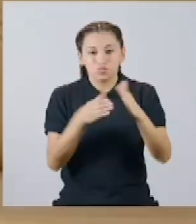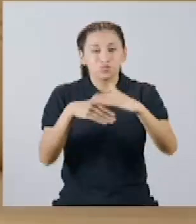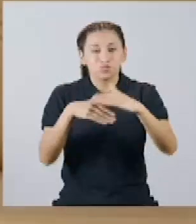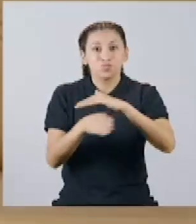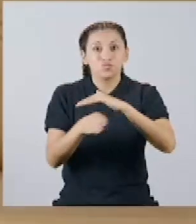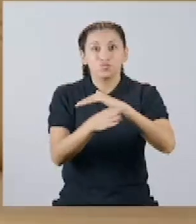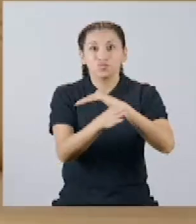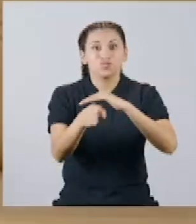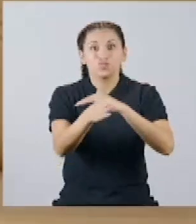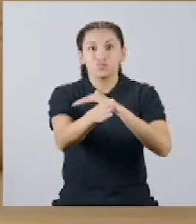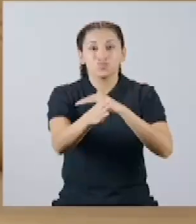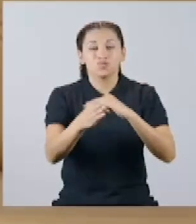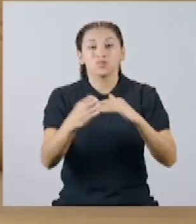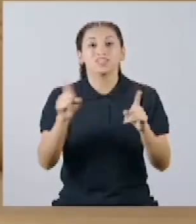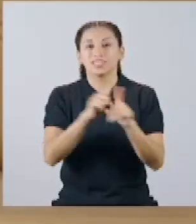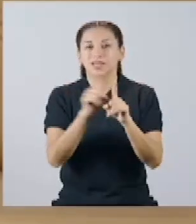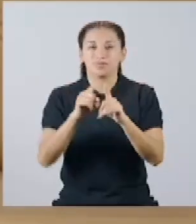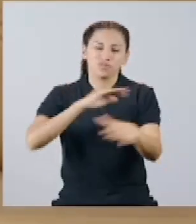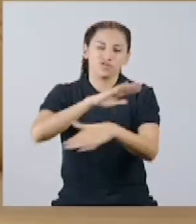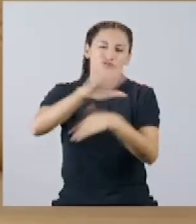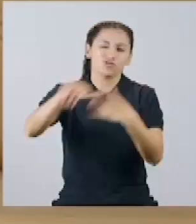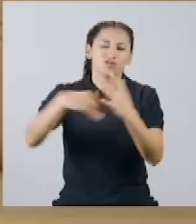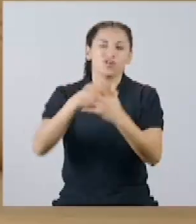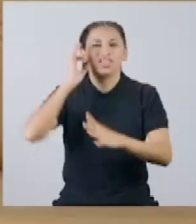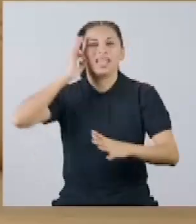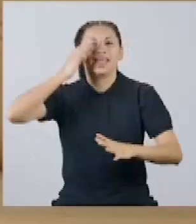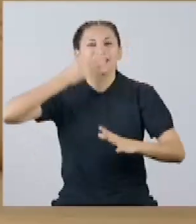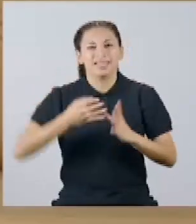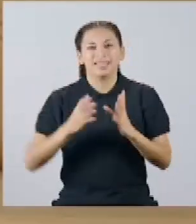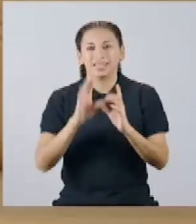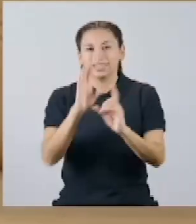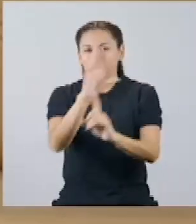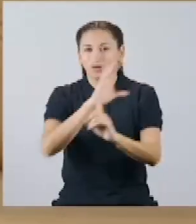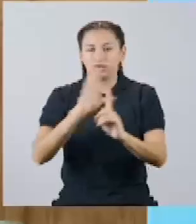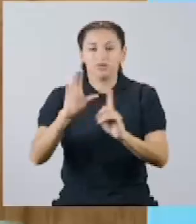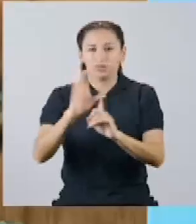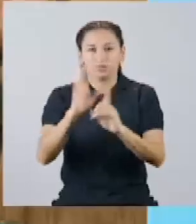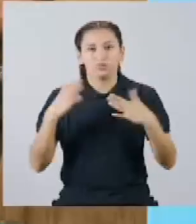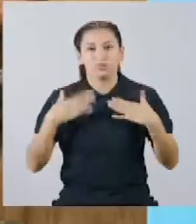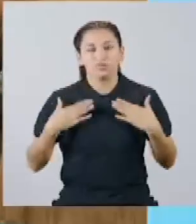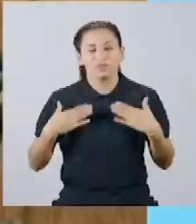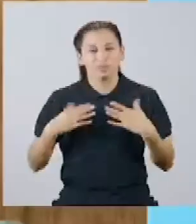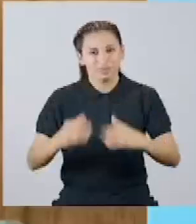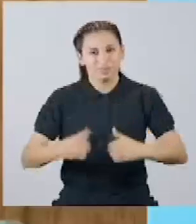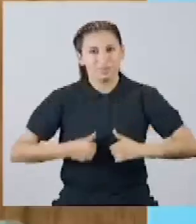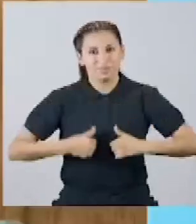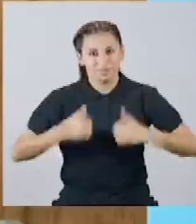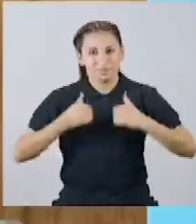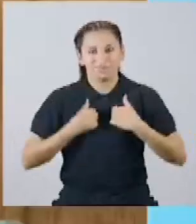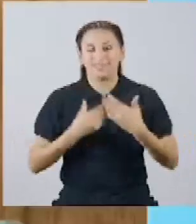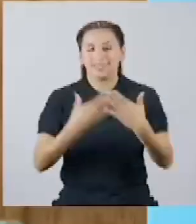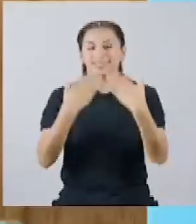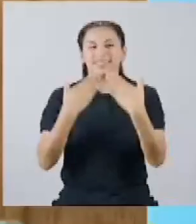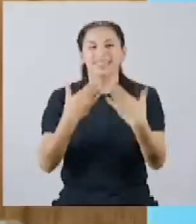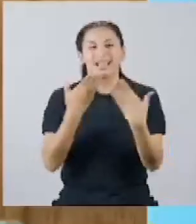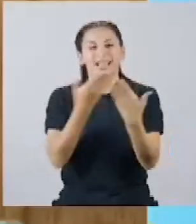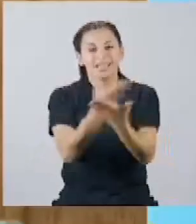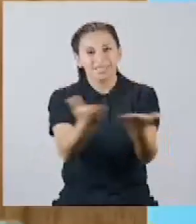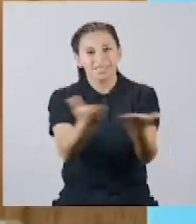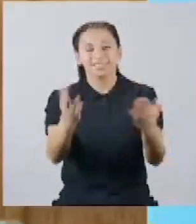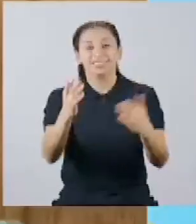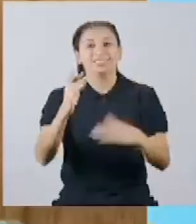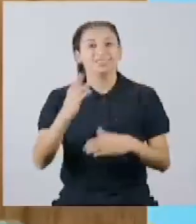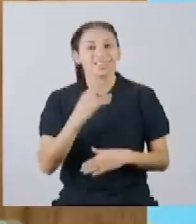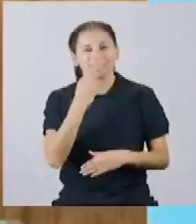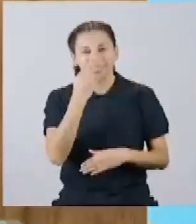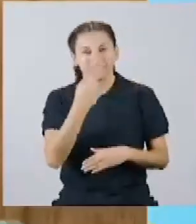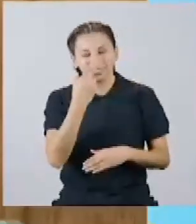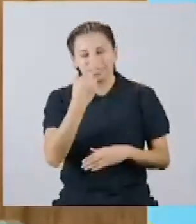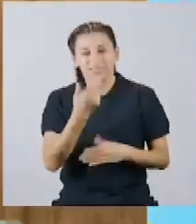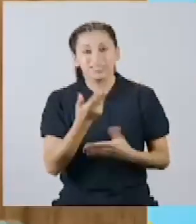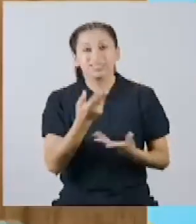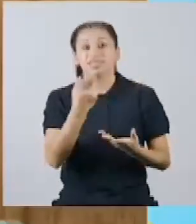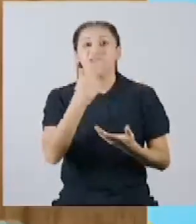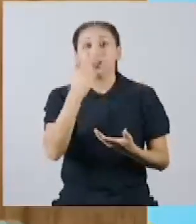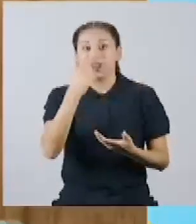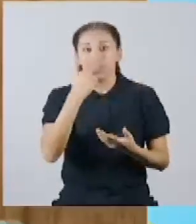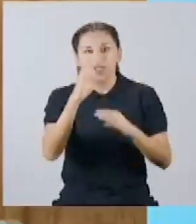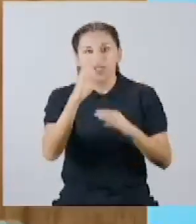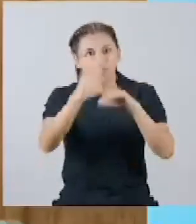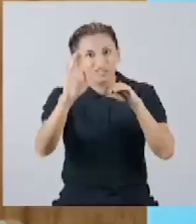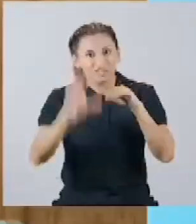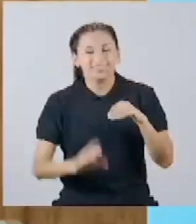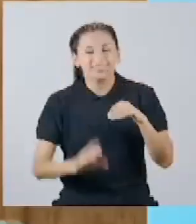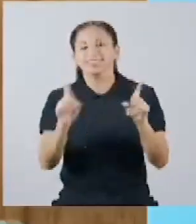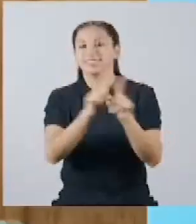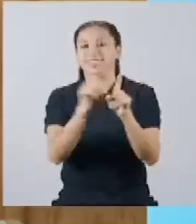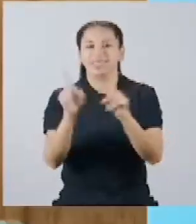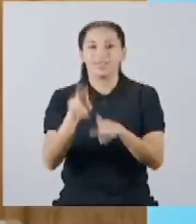Cumbemayo y toda la riqueza ancestral de los frailones. Gracias a ustedes, Tocino, Rodrigo, Segundo y a todas las